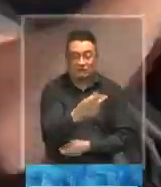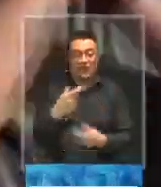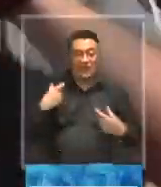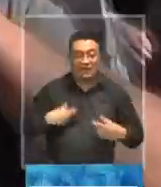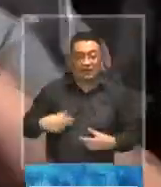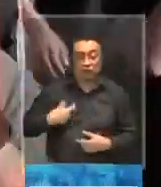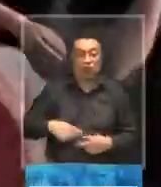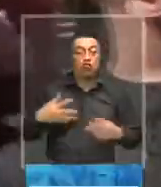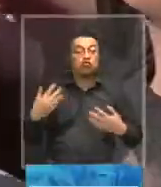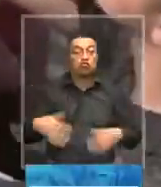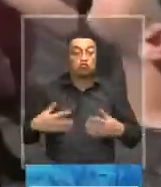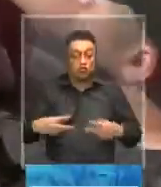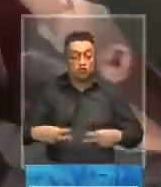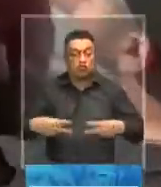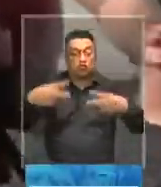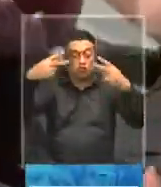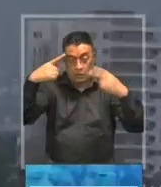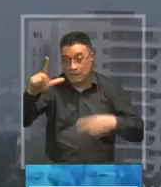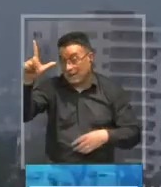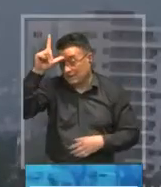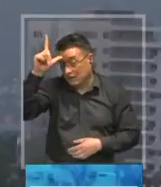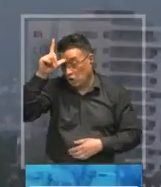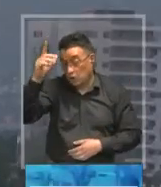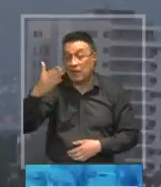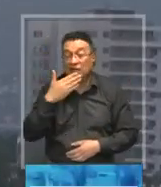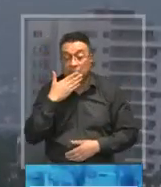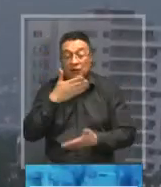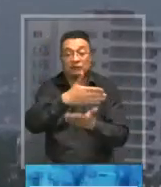alta tensión en Cisjordania y en la frontera con el